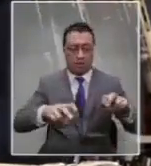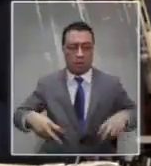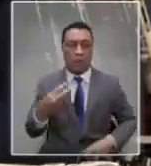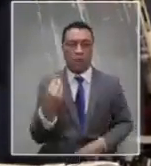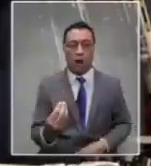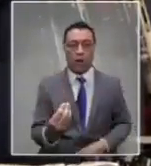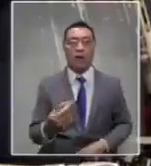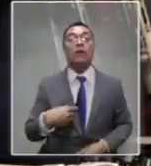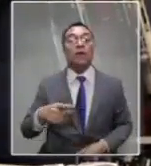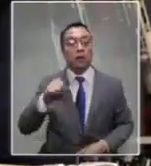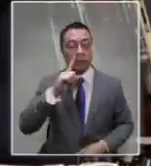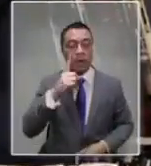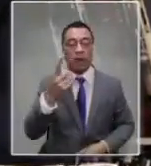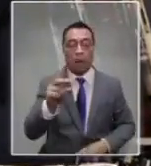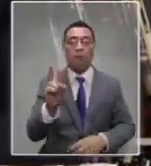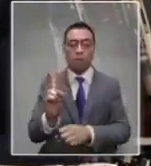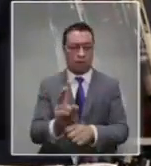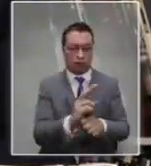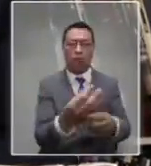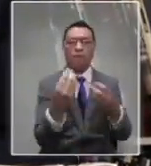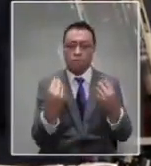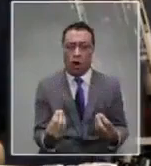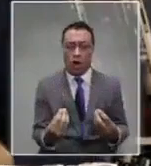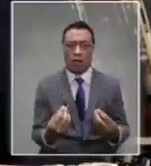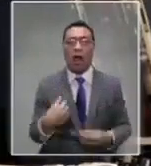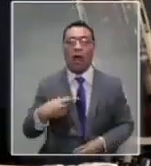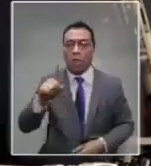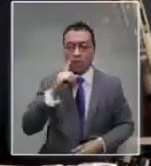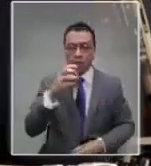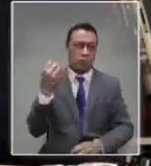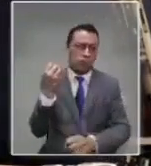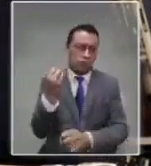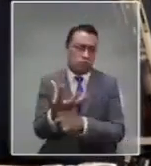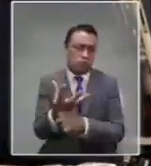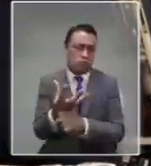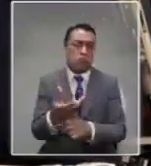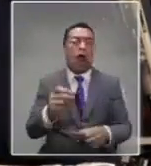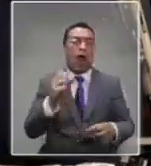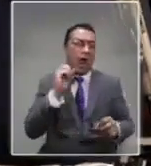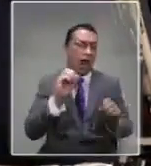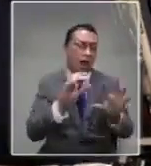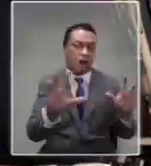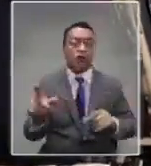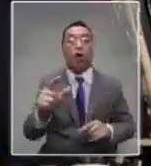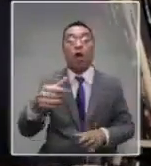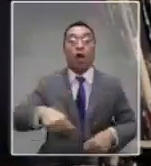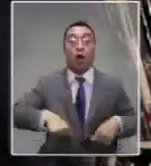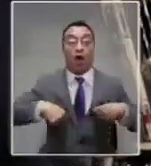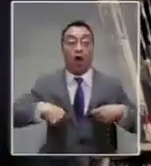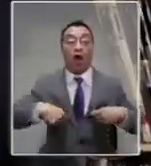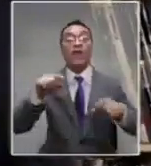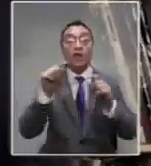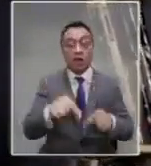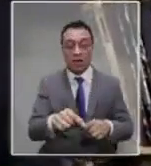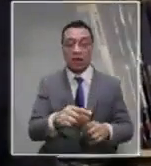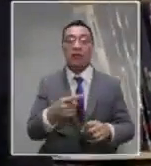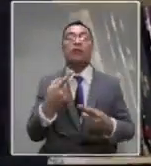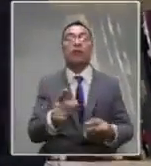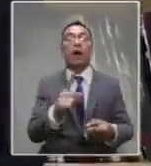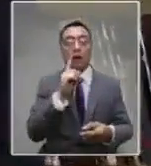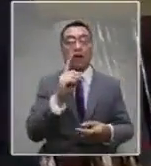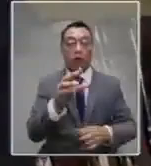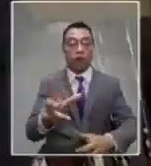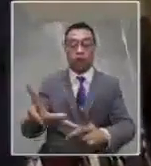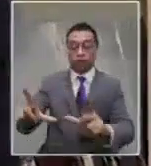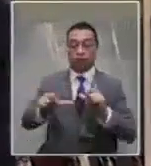investigadores, tenemos como país buenos académicos, tenemos una cantidad de jóvenes que se ha ido fuera del país y ha obtenido